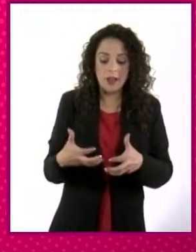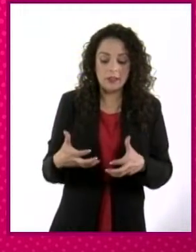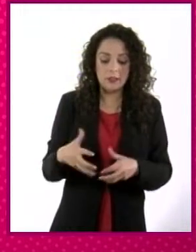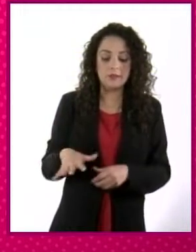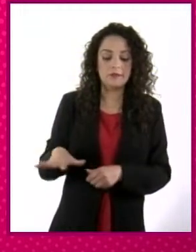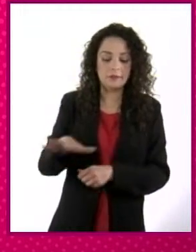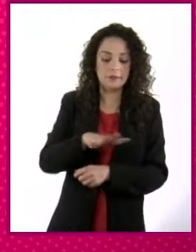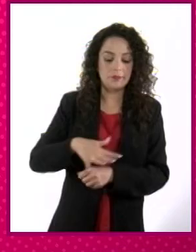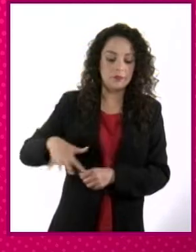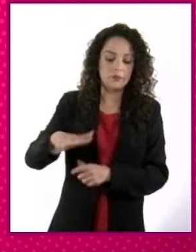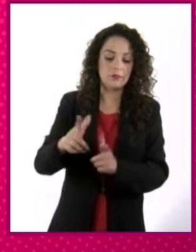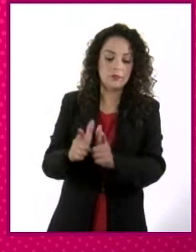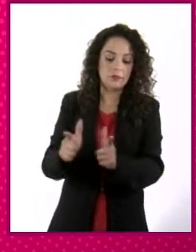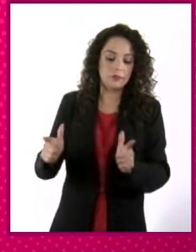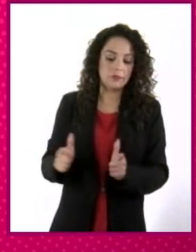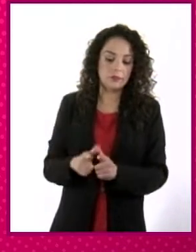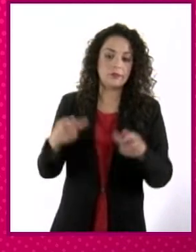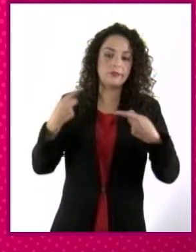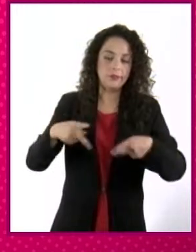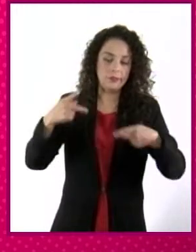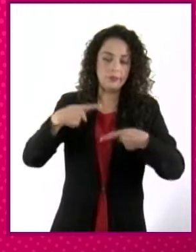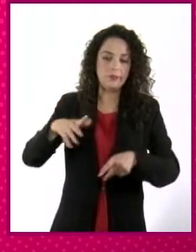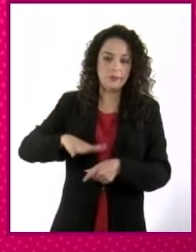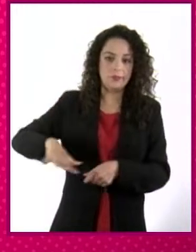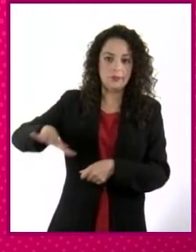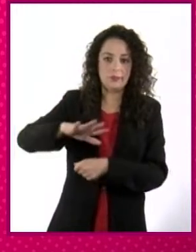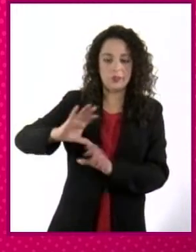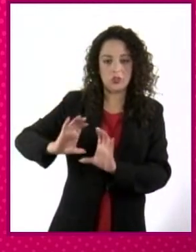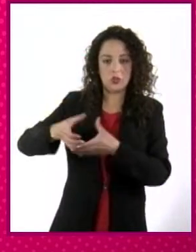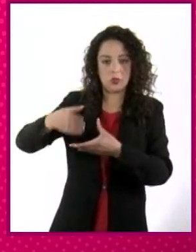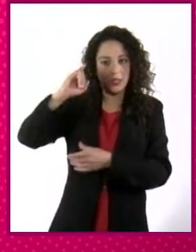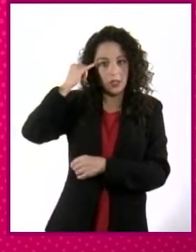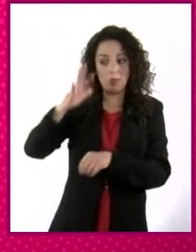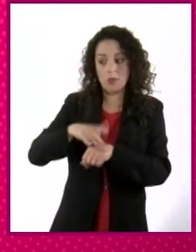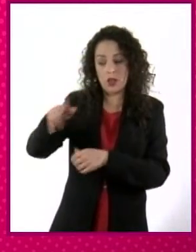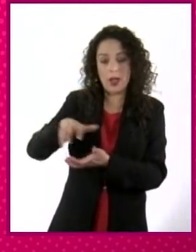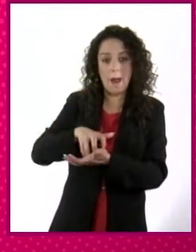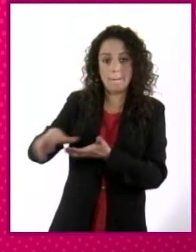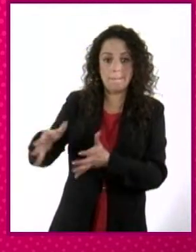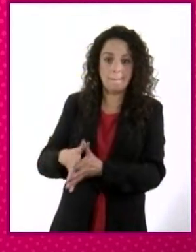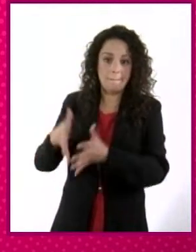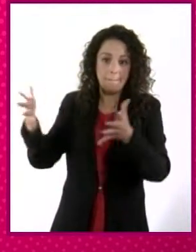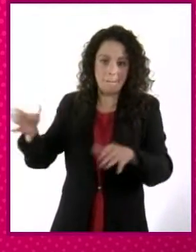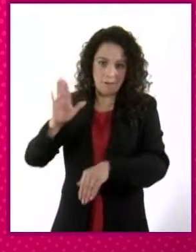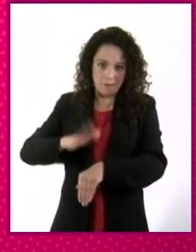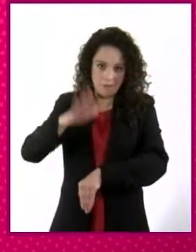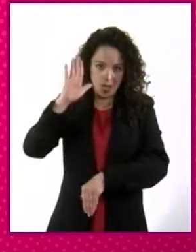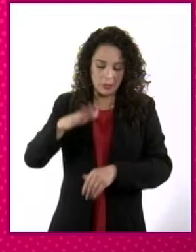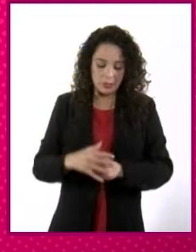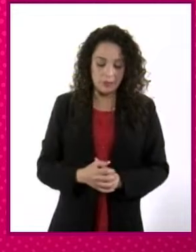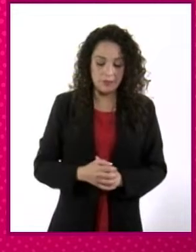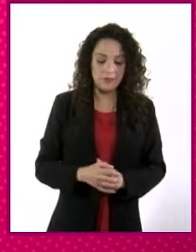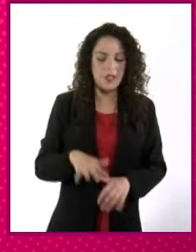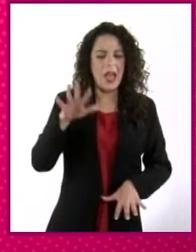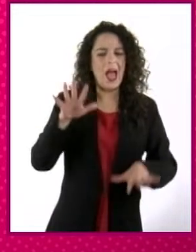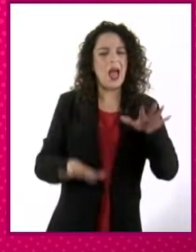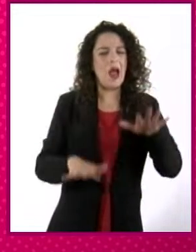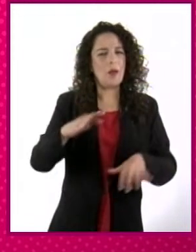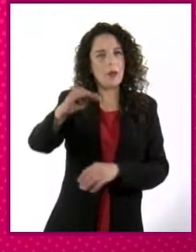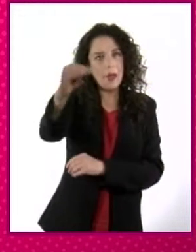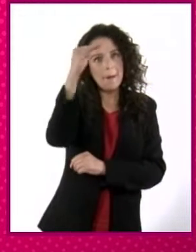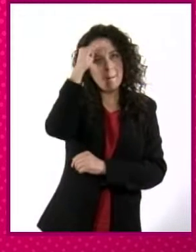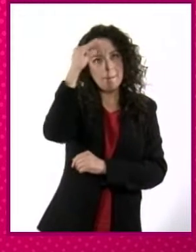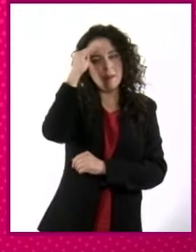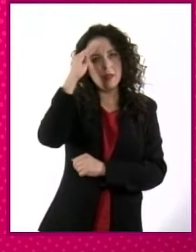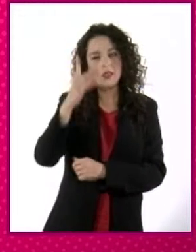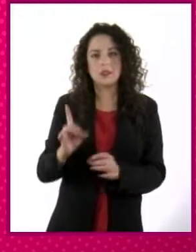sectores de la población indígena, que era mayoritaria. Muchas veces pensamos que el